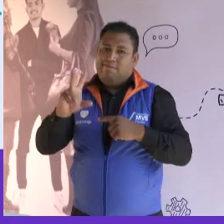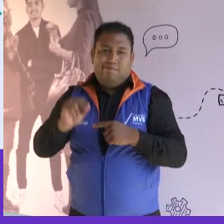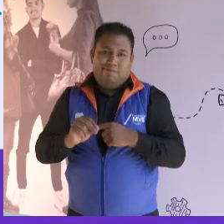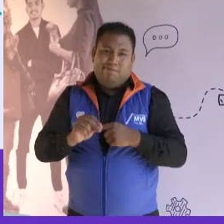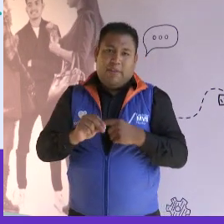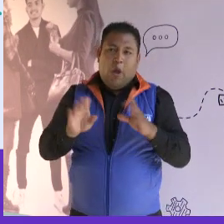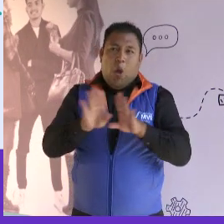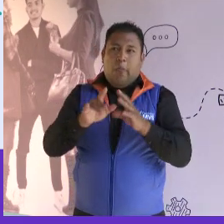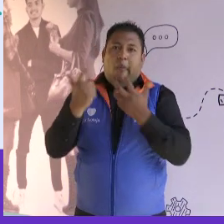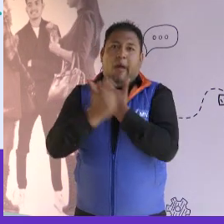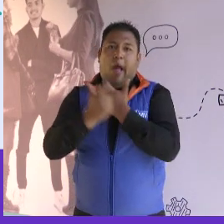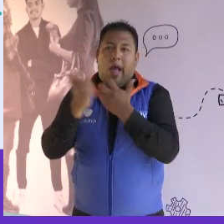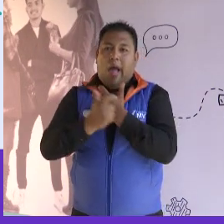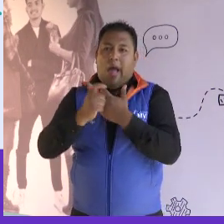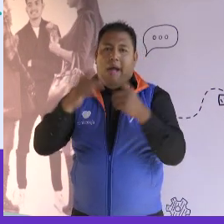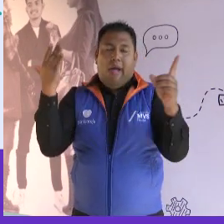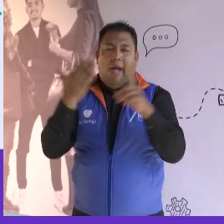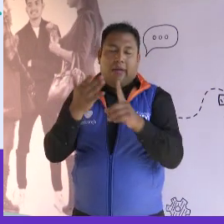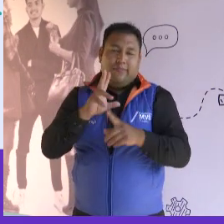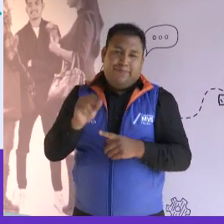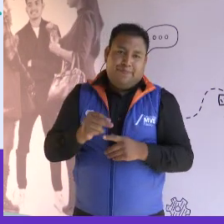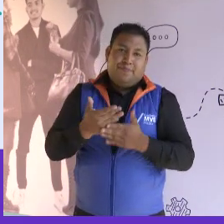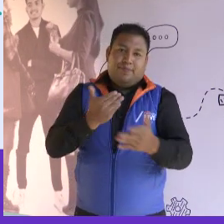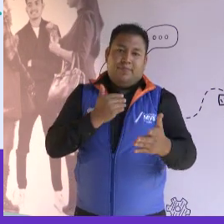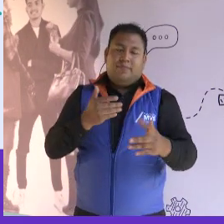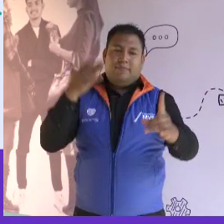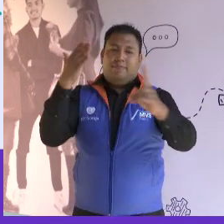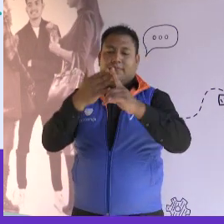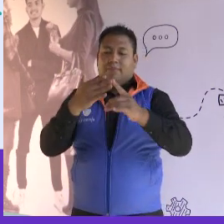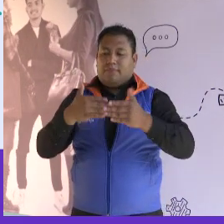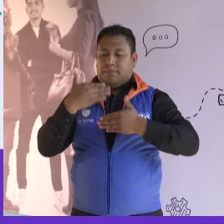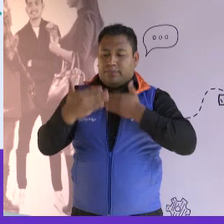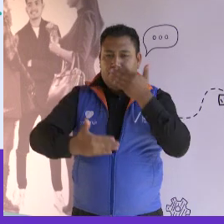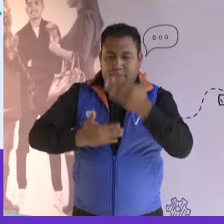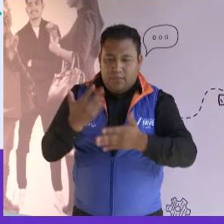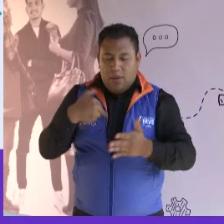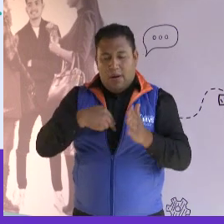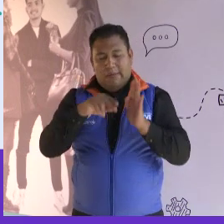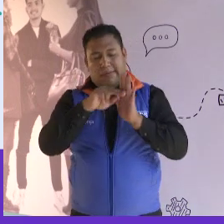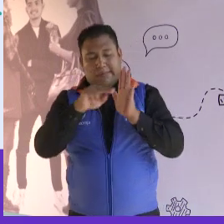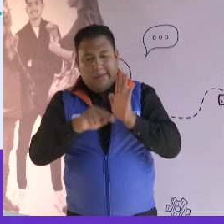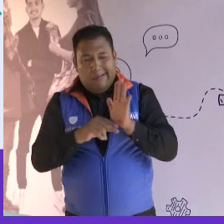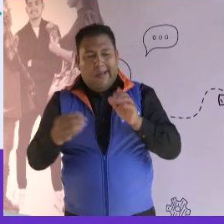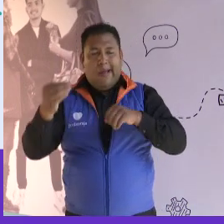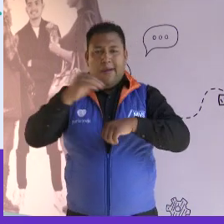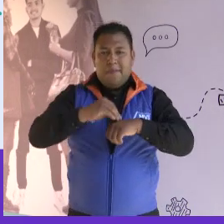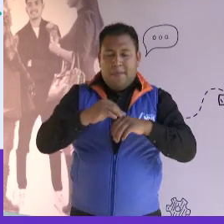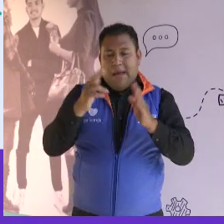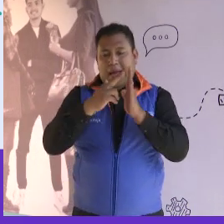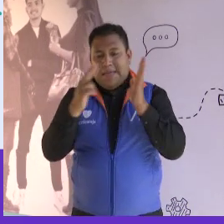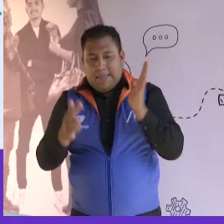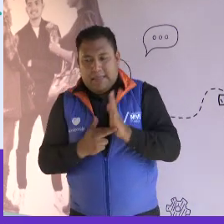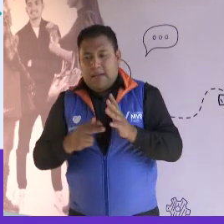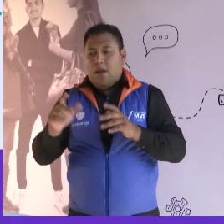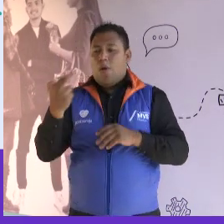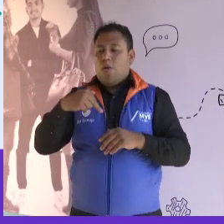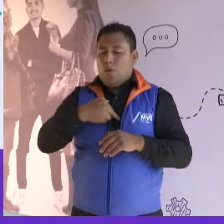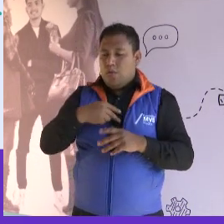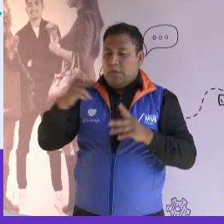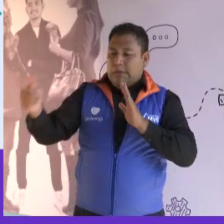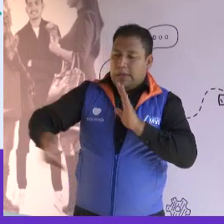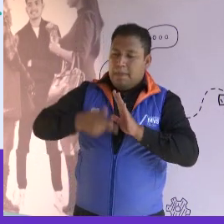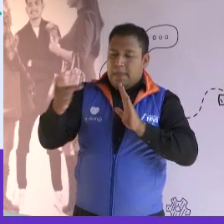cómo nos vamos a organizar, cómo se van a tomar las decisiones, quién nos va a coordinar, cada cuánto nos vamos a reunir,